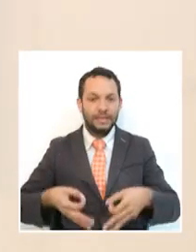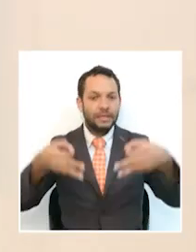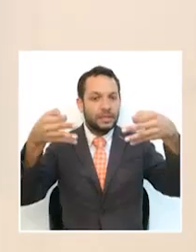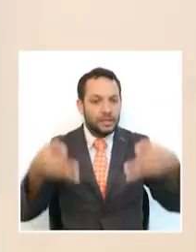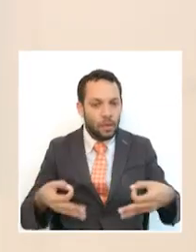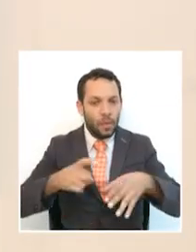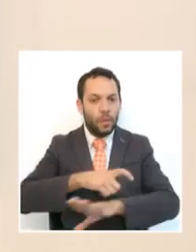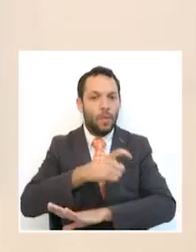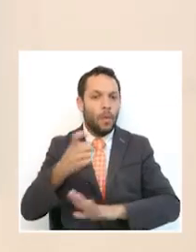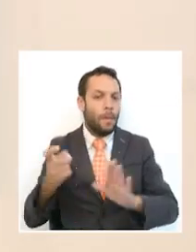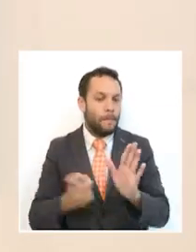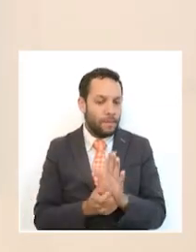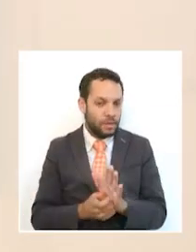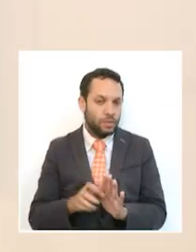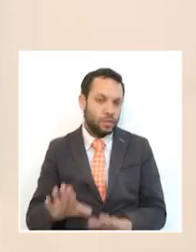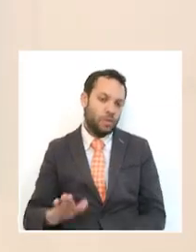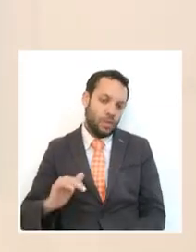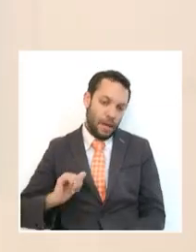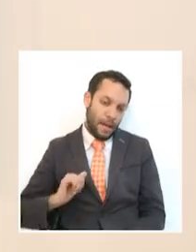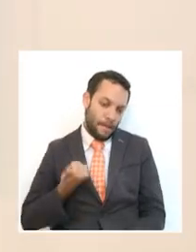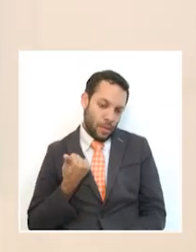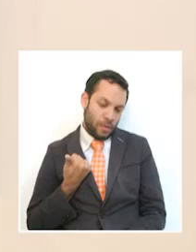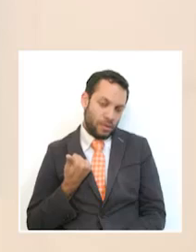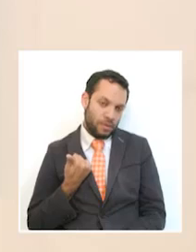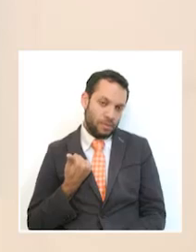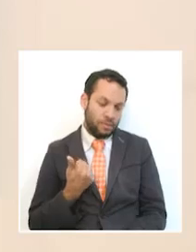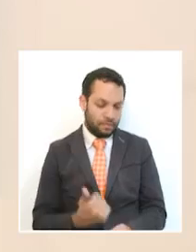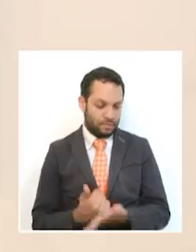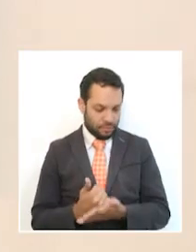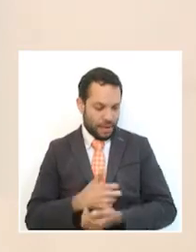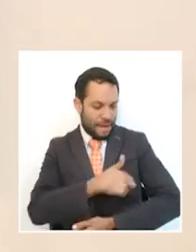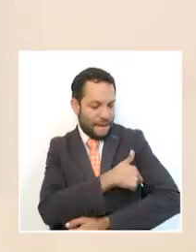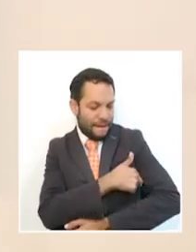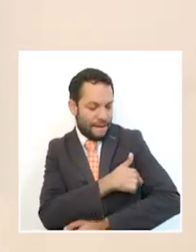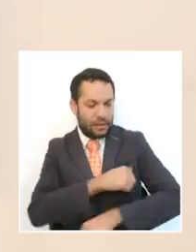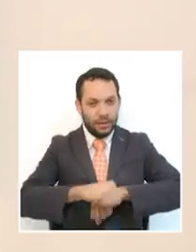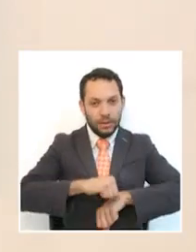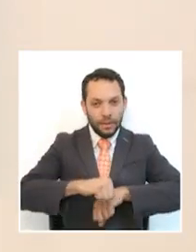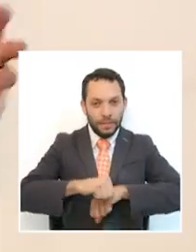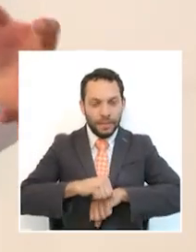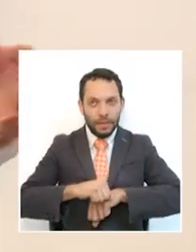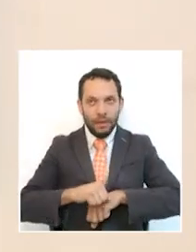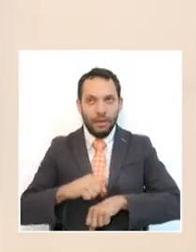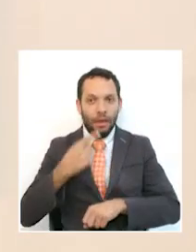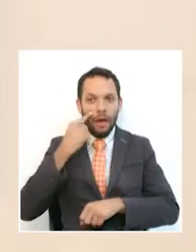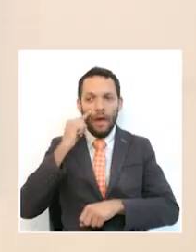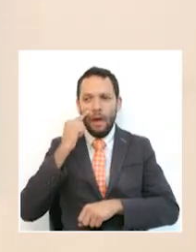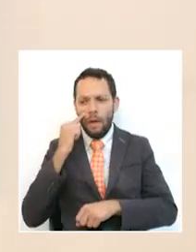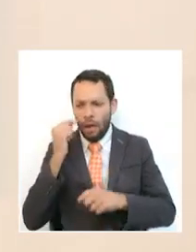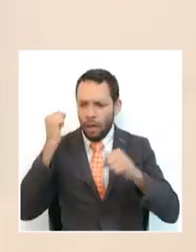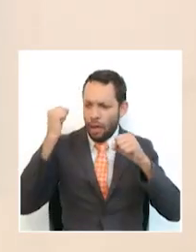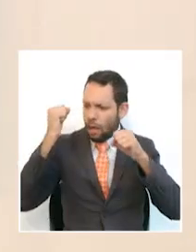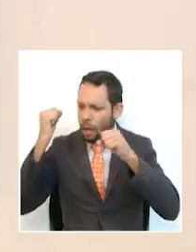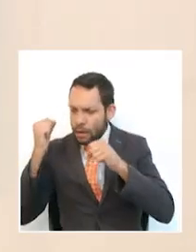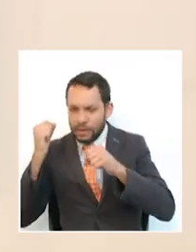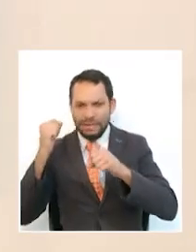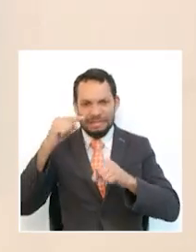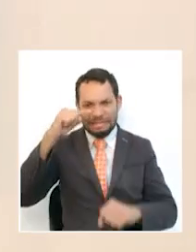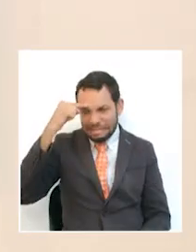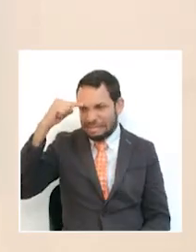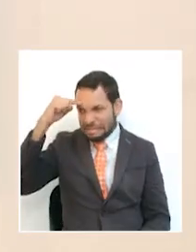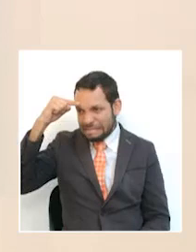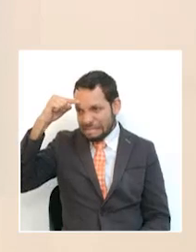aprovecharlo de tal manera que nos recarguemos y no estemos constantemente recibiendo información